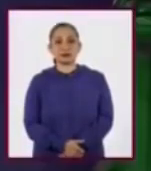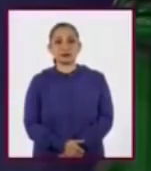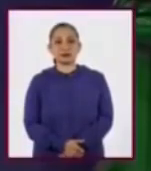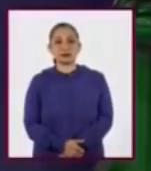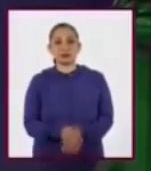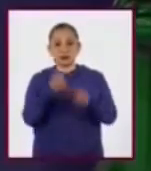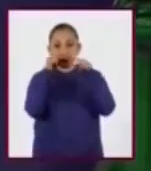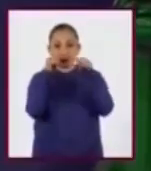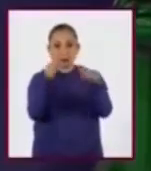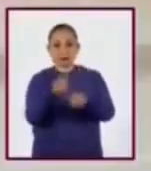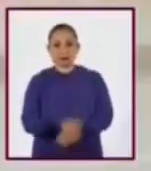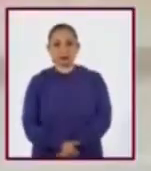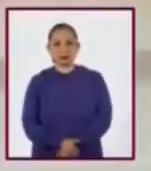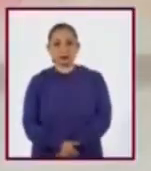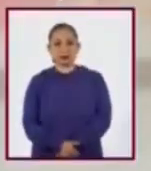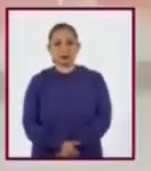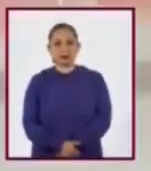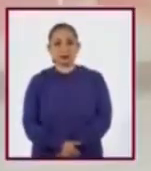Pongan mucha atención.